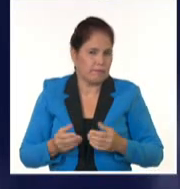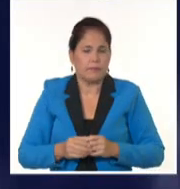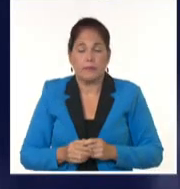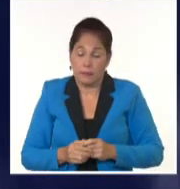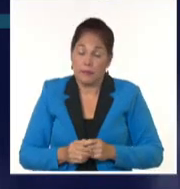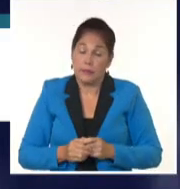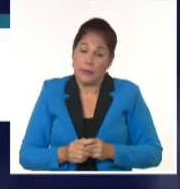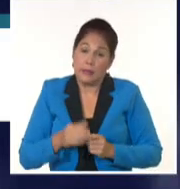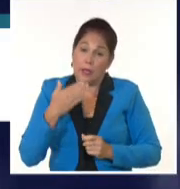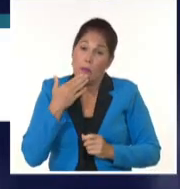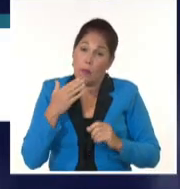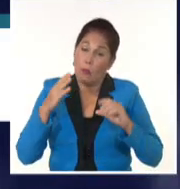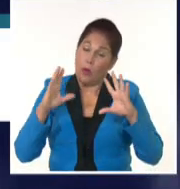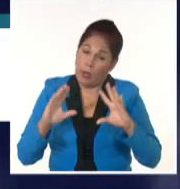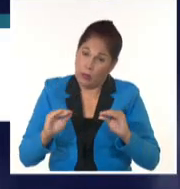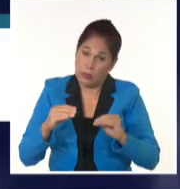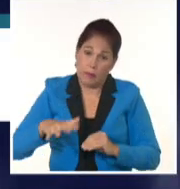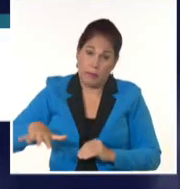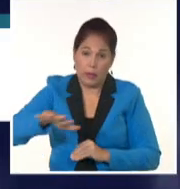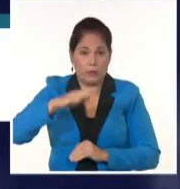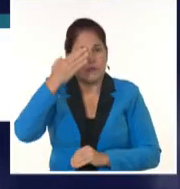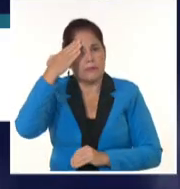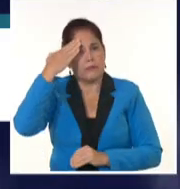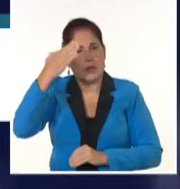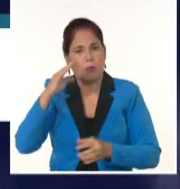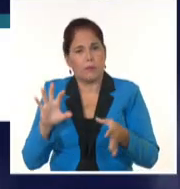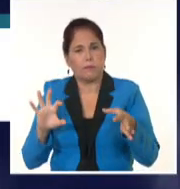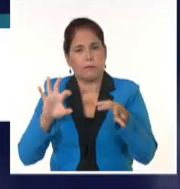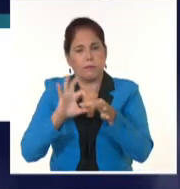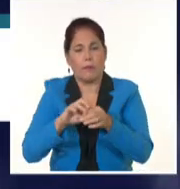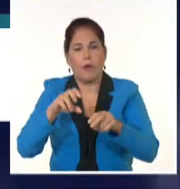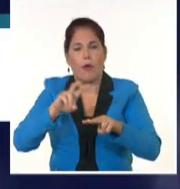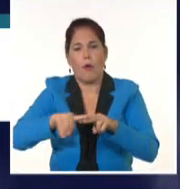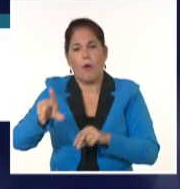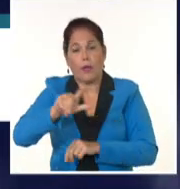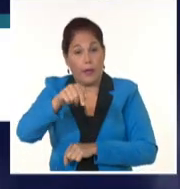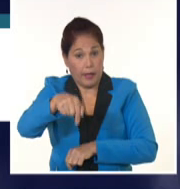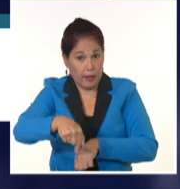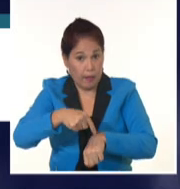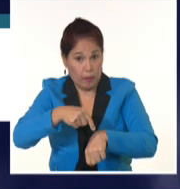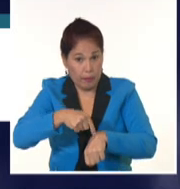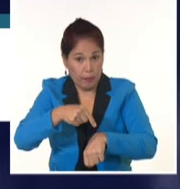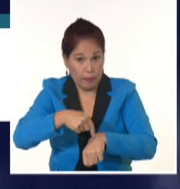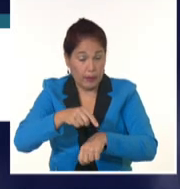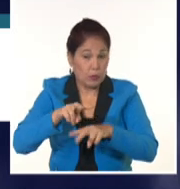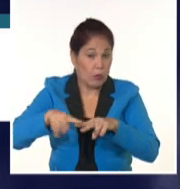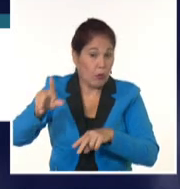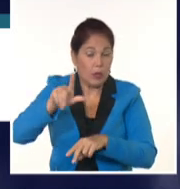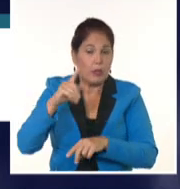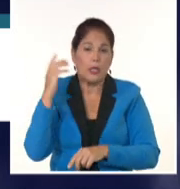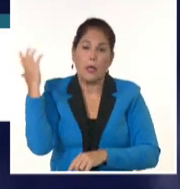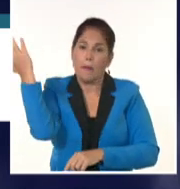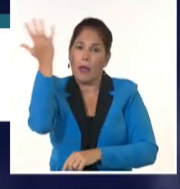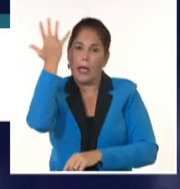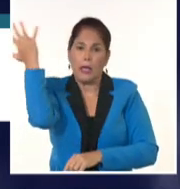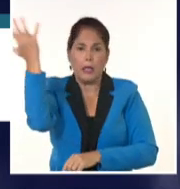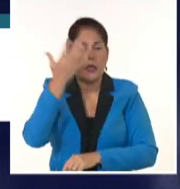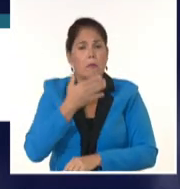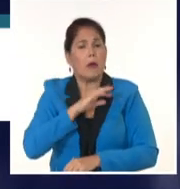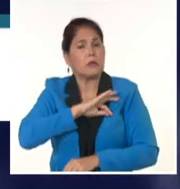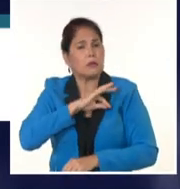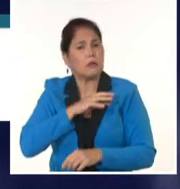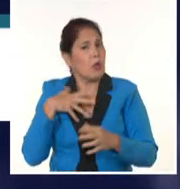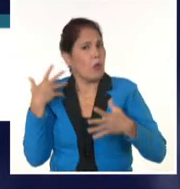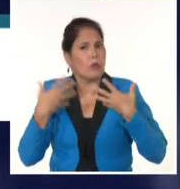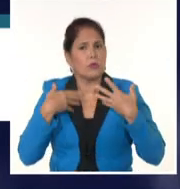Sí, muchísimas gracias. Saludos. El contacto desde la ciudad de Los Parques, ahora mismo en Holguín. El clima es agradable, el